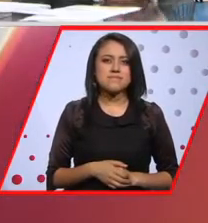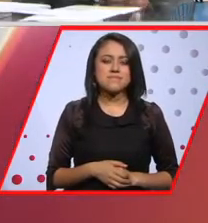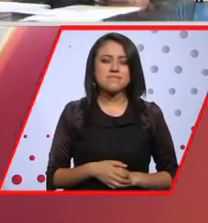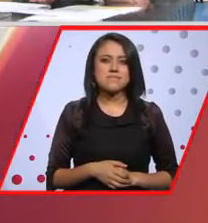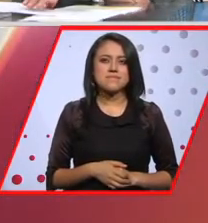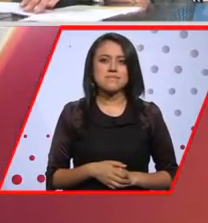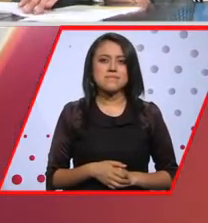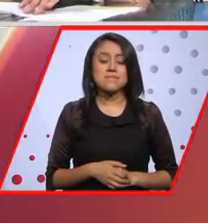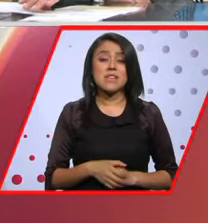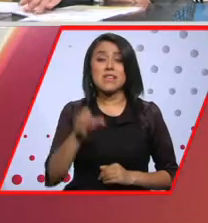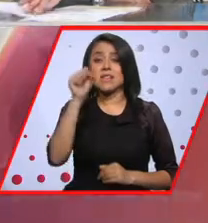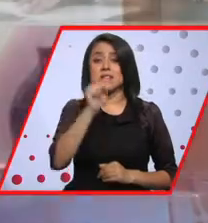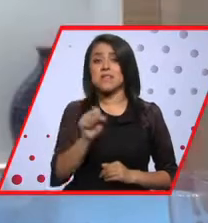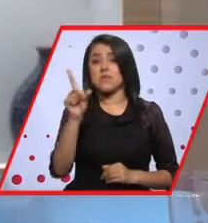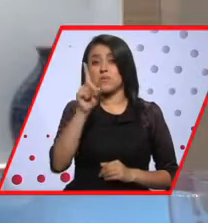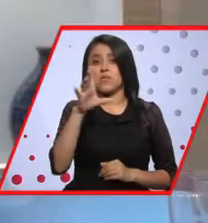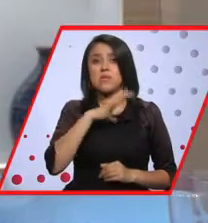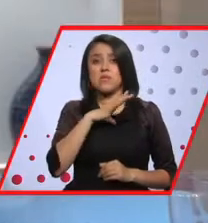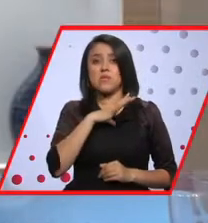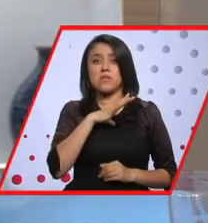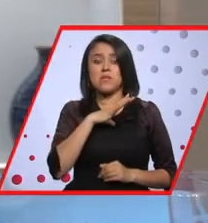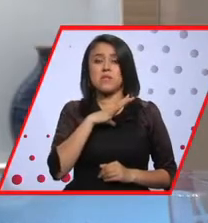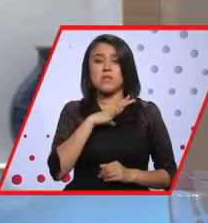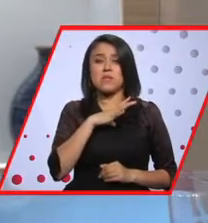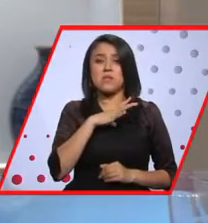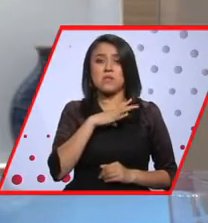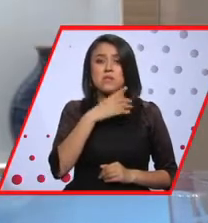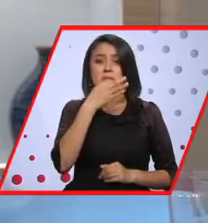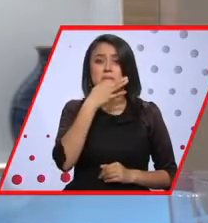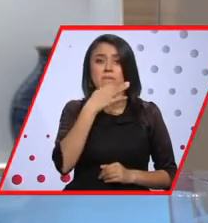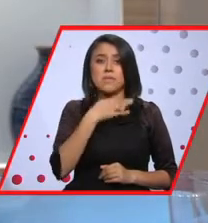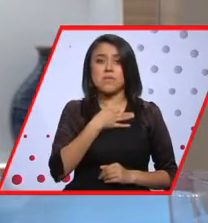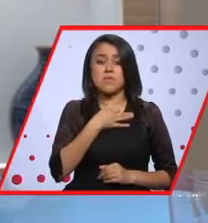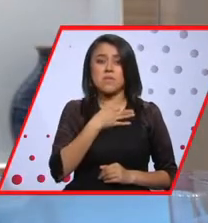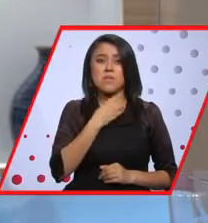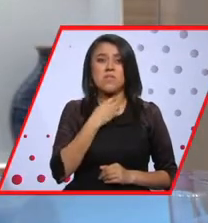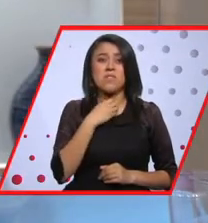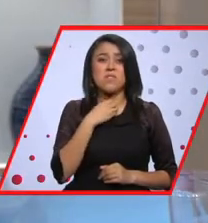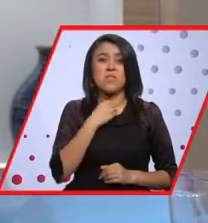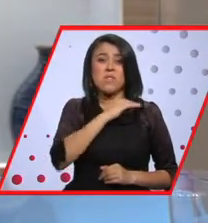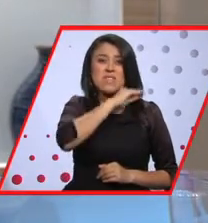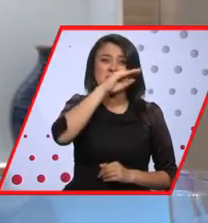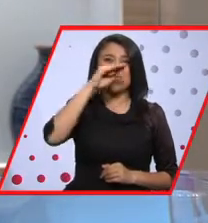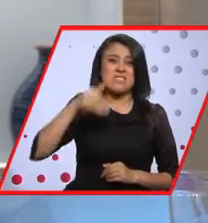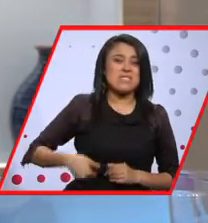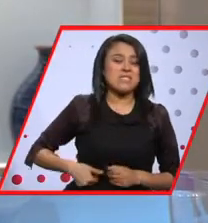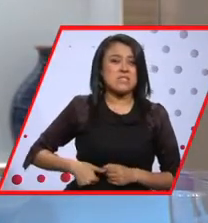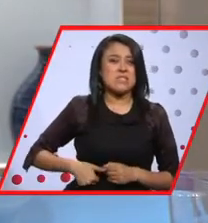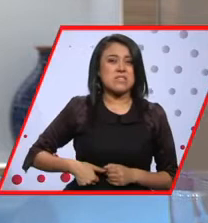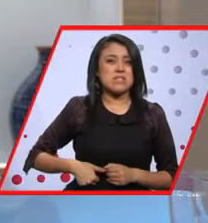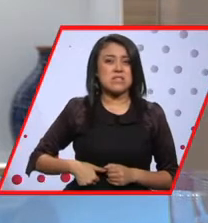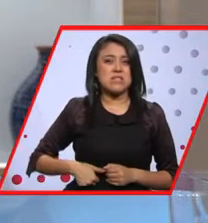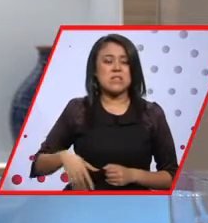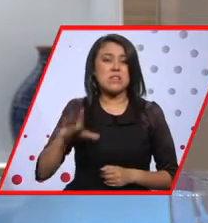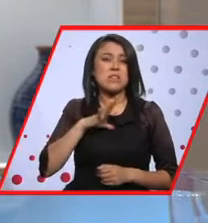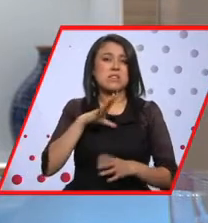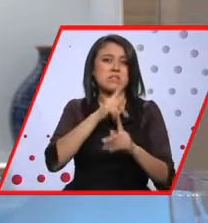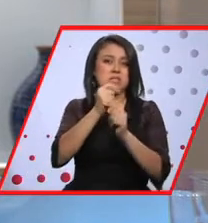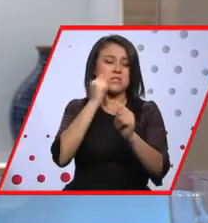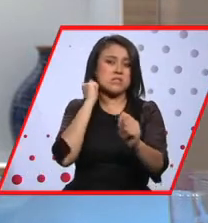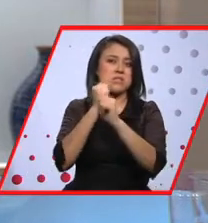Antes del fin de semana tuvimos el aviso de un accidente muy severo, un transporte de